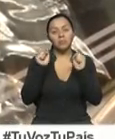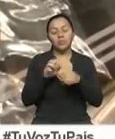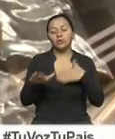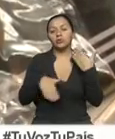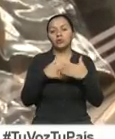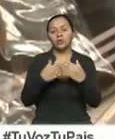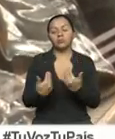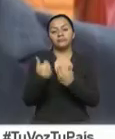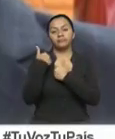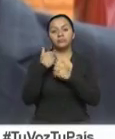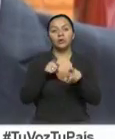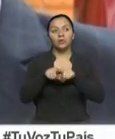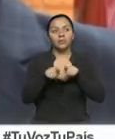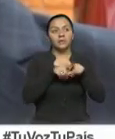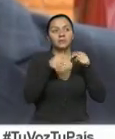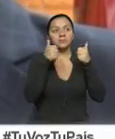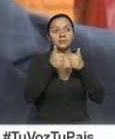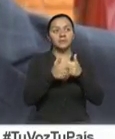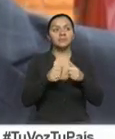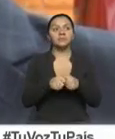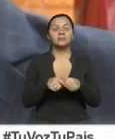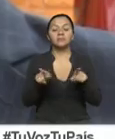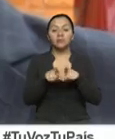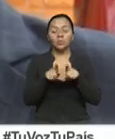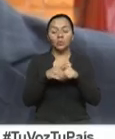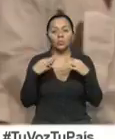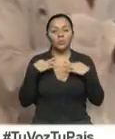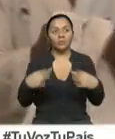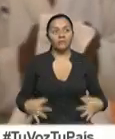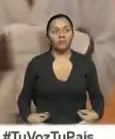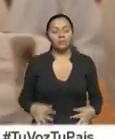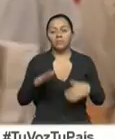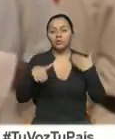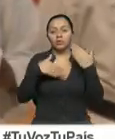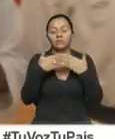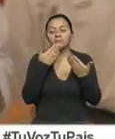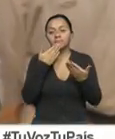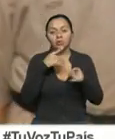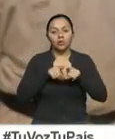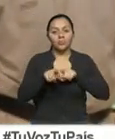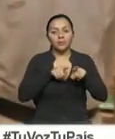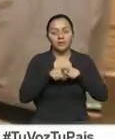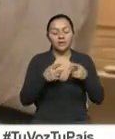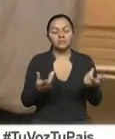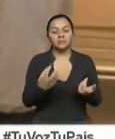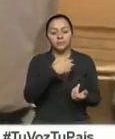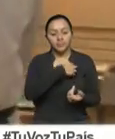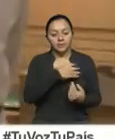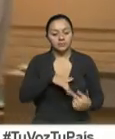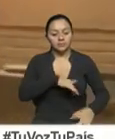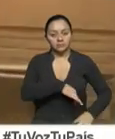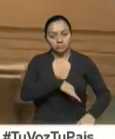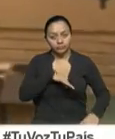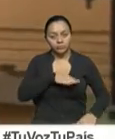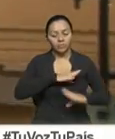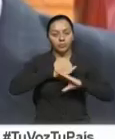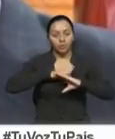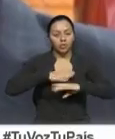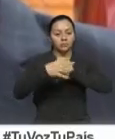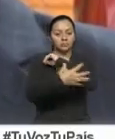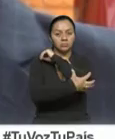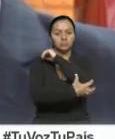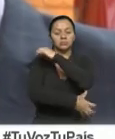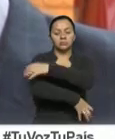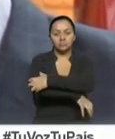su competición, porque son implementos netamente para competición, como son pecheras, como son protecciones, como son